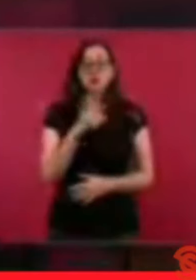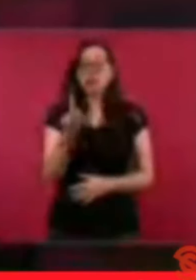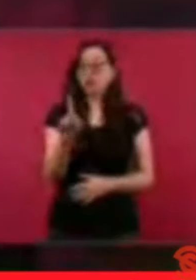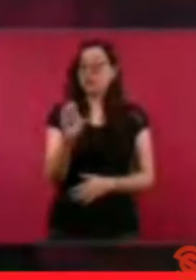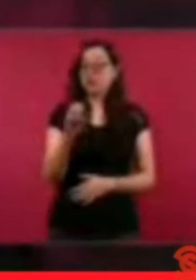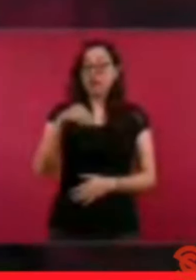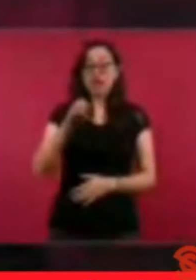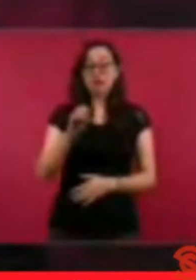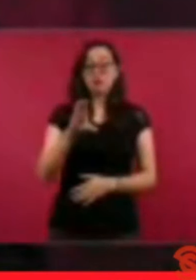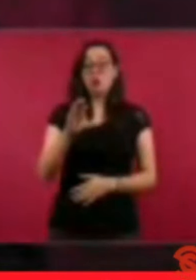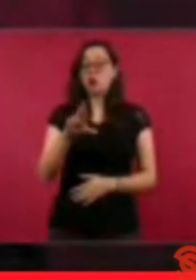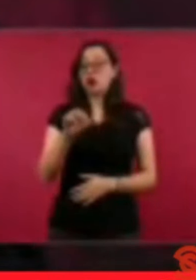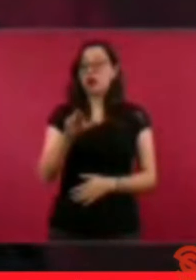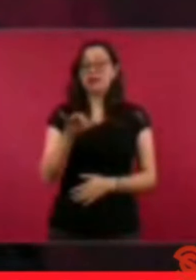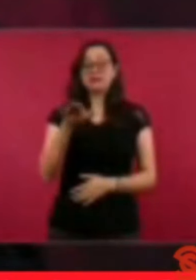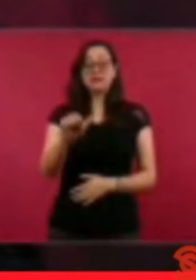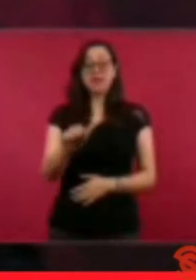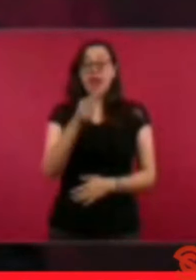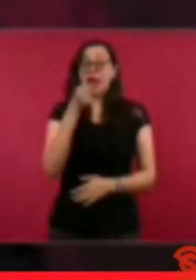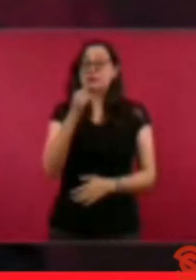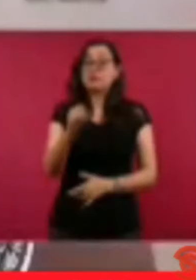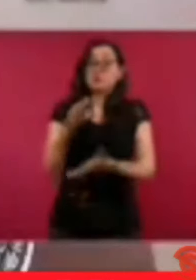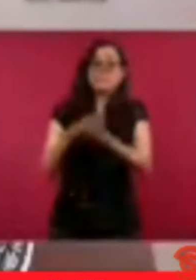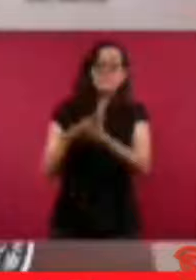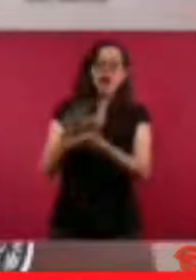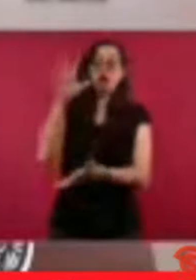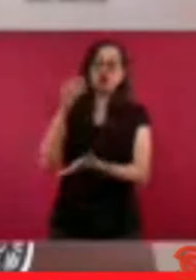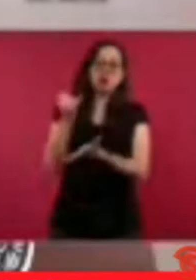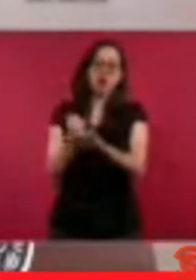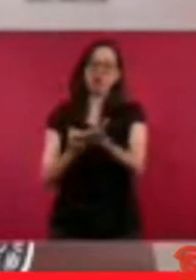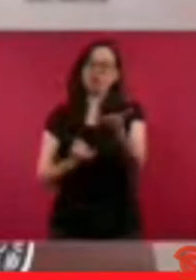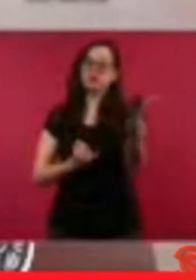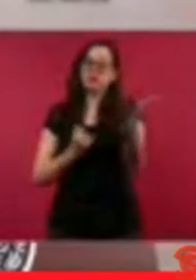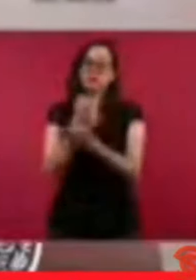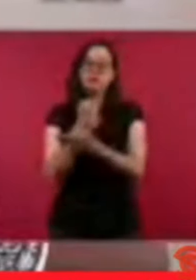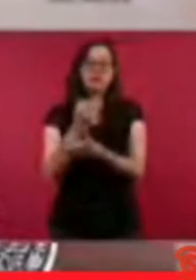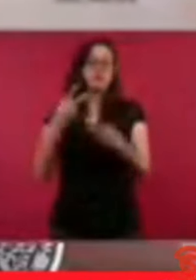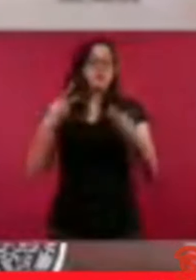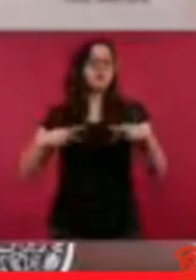Hay que garantizar la libertad a todos,